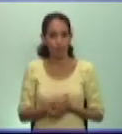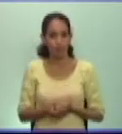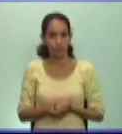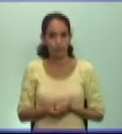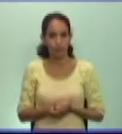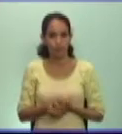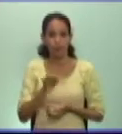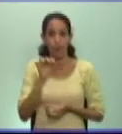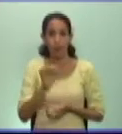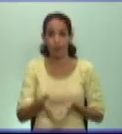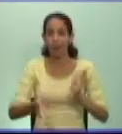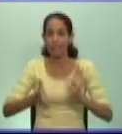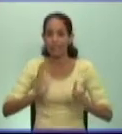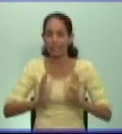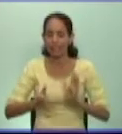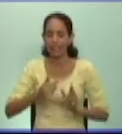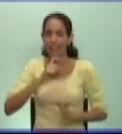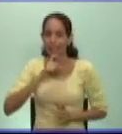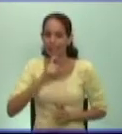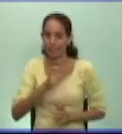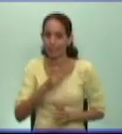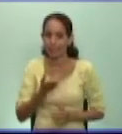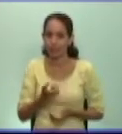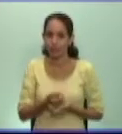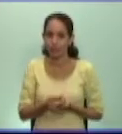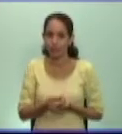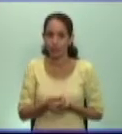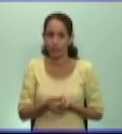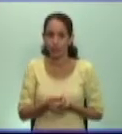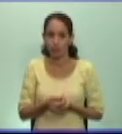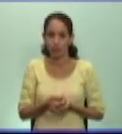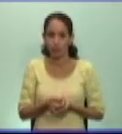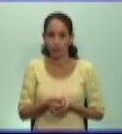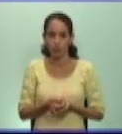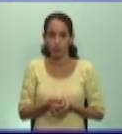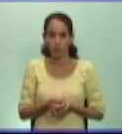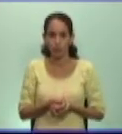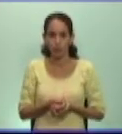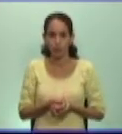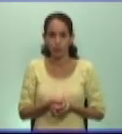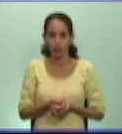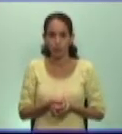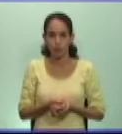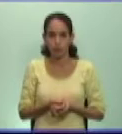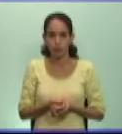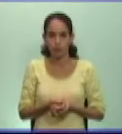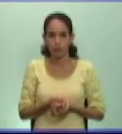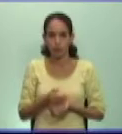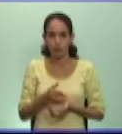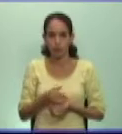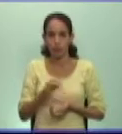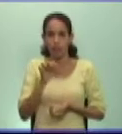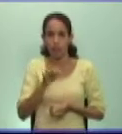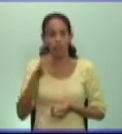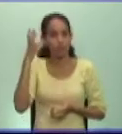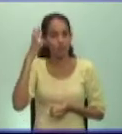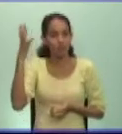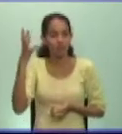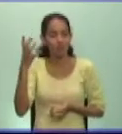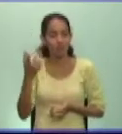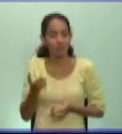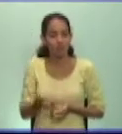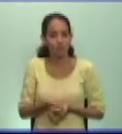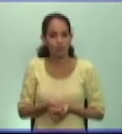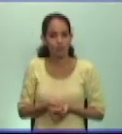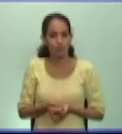década complicada. Por un lado, las grandes crisis económicas. Ahora estamos hablando de una crisis de gobernabilidad, pero estamos hablando también